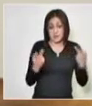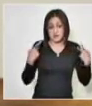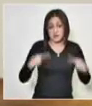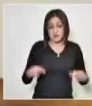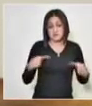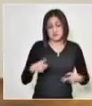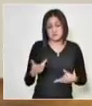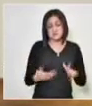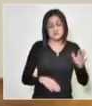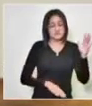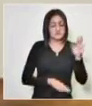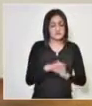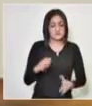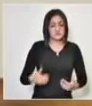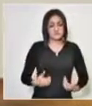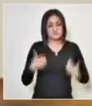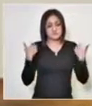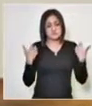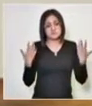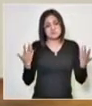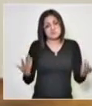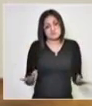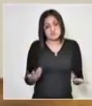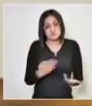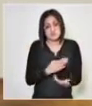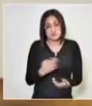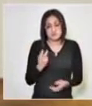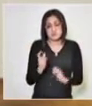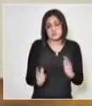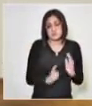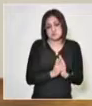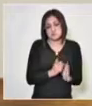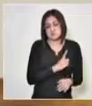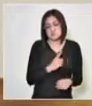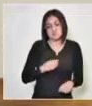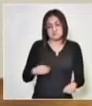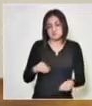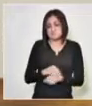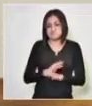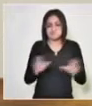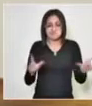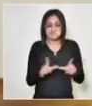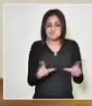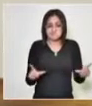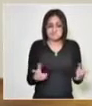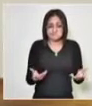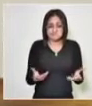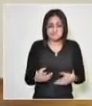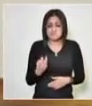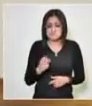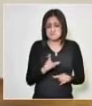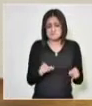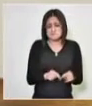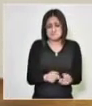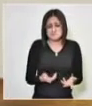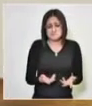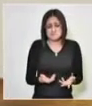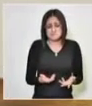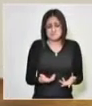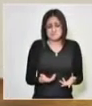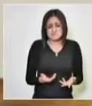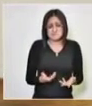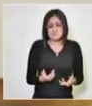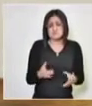se excedieron y bueno aquí está la ley que se tendrá que aplicar punto nada más